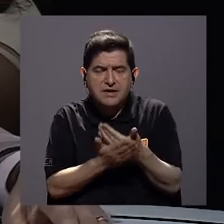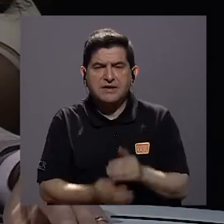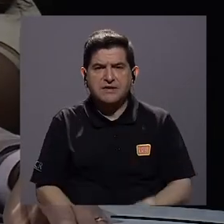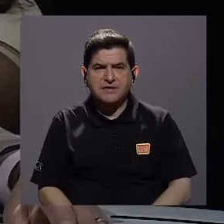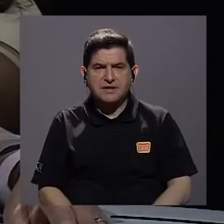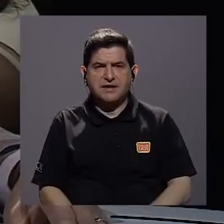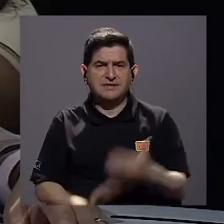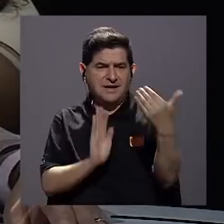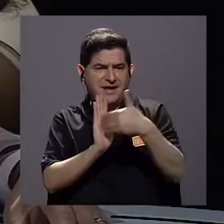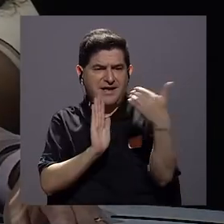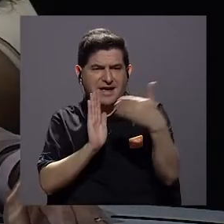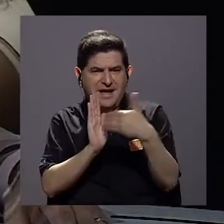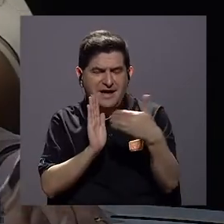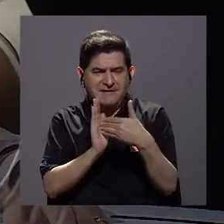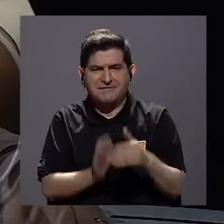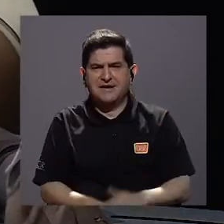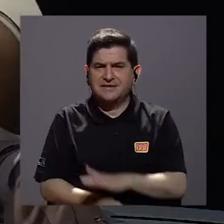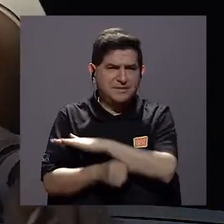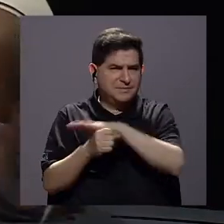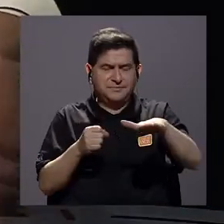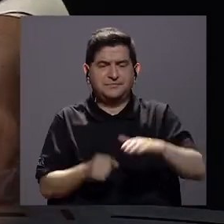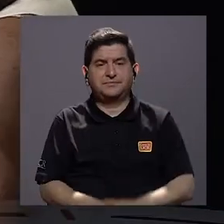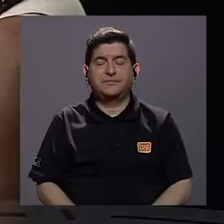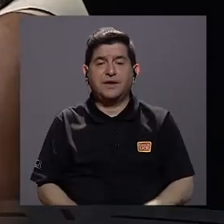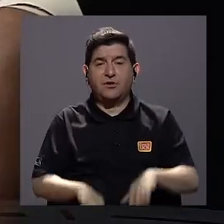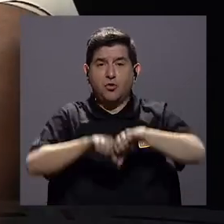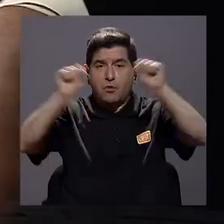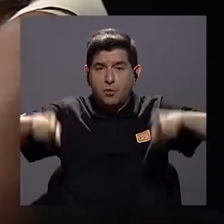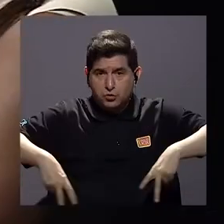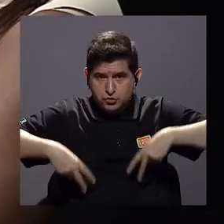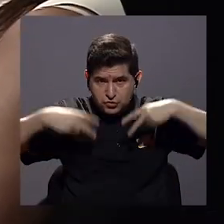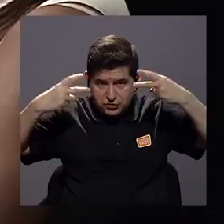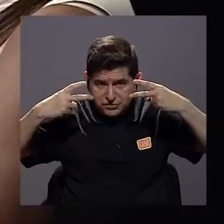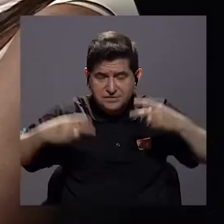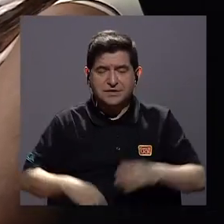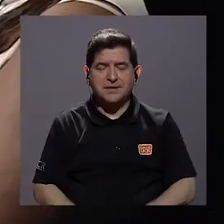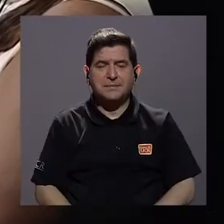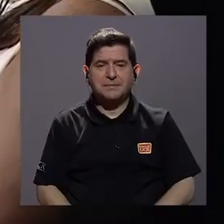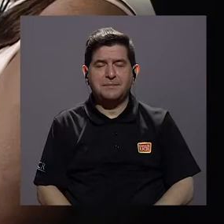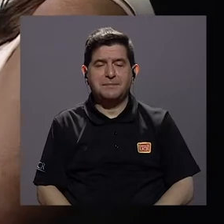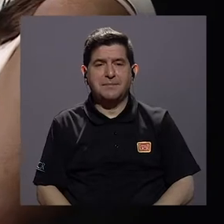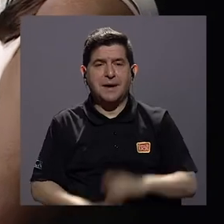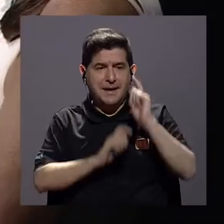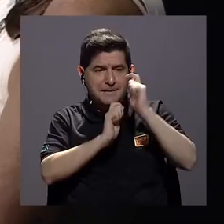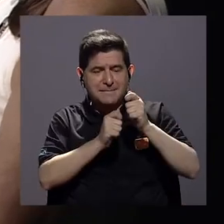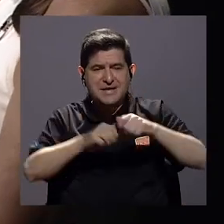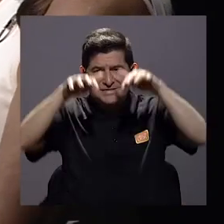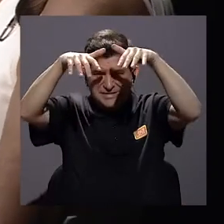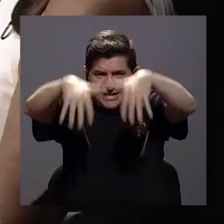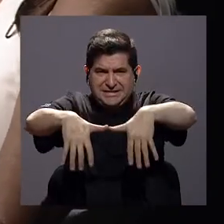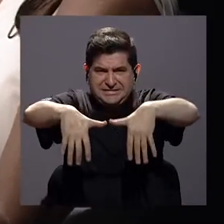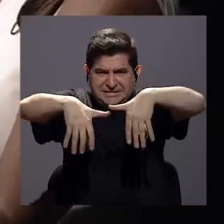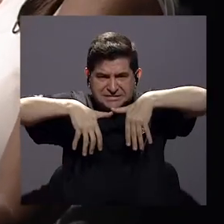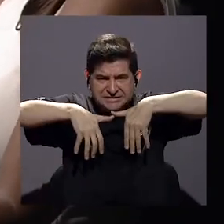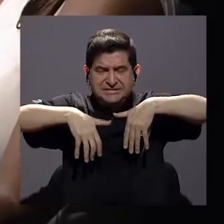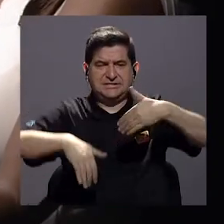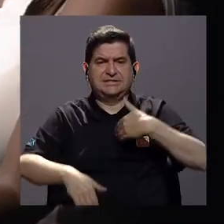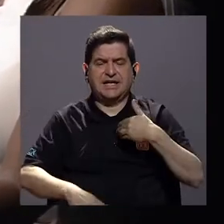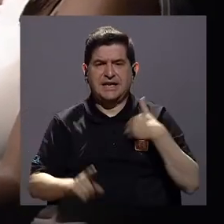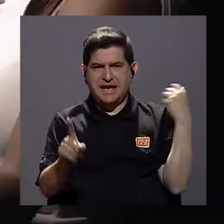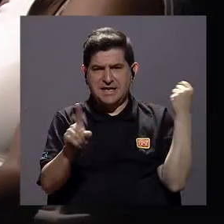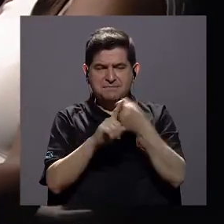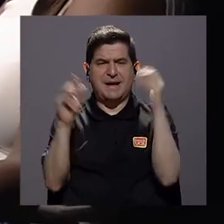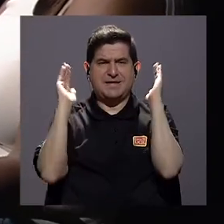le atraviesa de pies a cabeza? Sí, bueno, ecológicamente las pesquerías de arrastre son pesquerías que tienen o han tenido un impacto